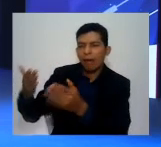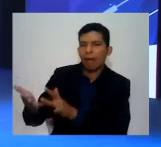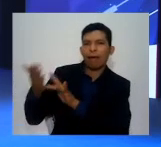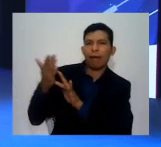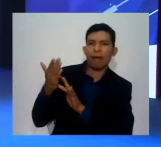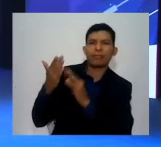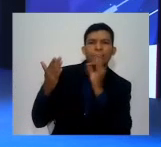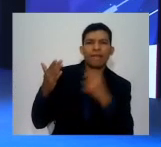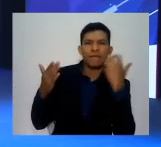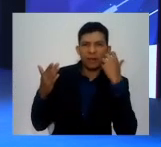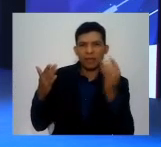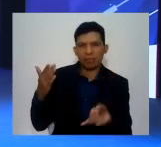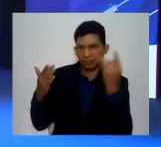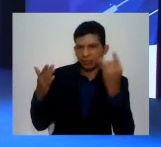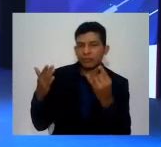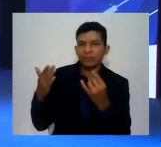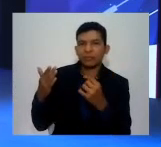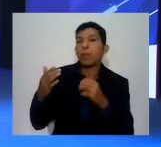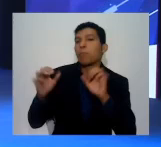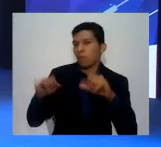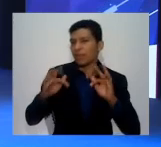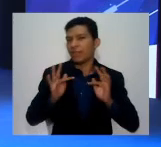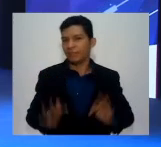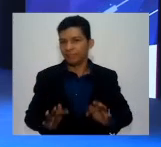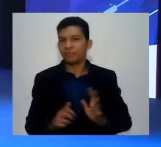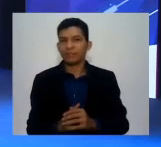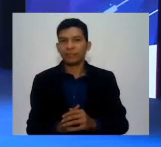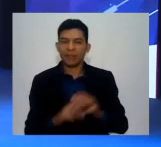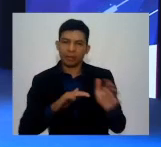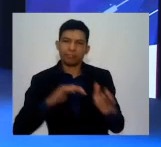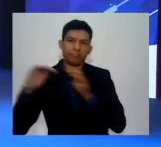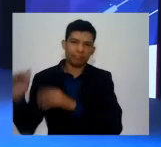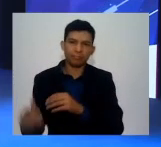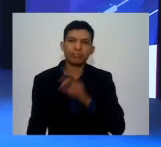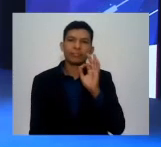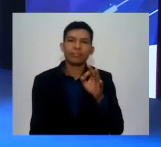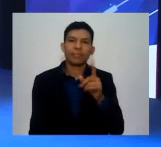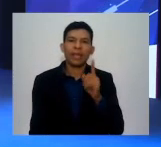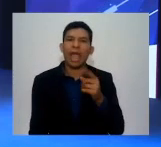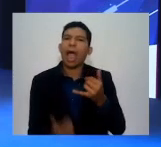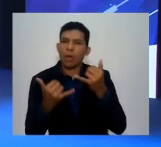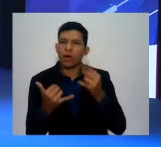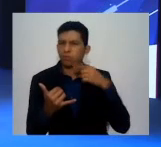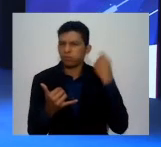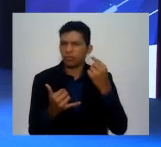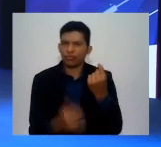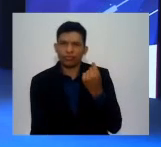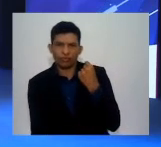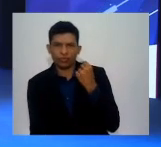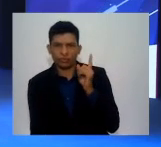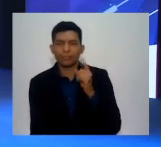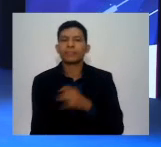Antes, o sea, la medicina es una vaina que ha evolucionado mucho durante los últimos 200 años, ¿ok?